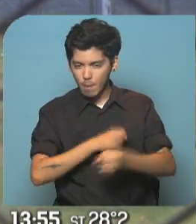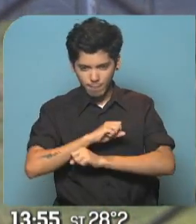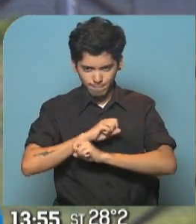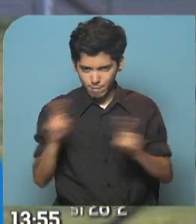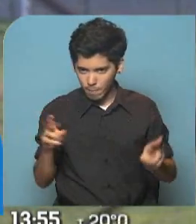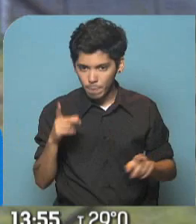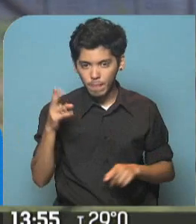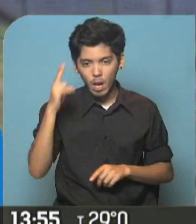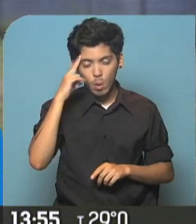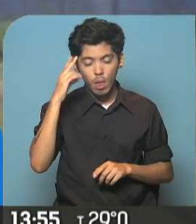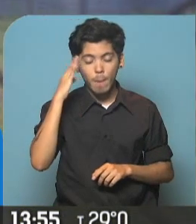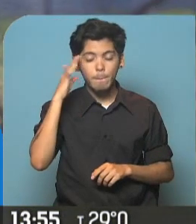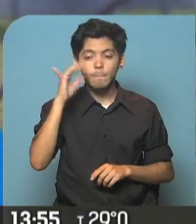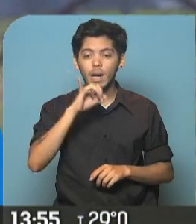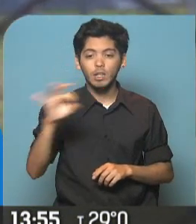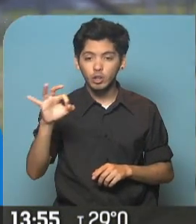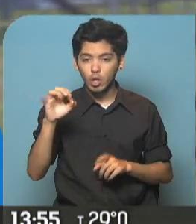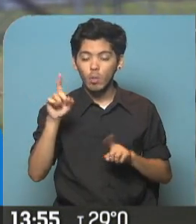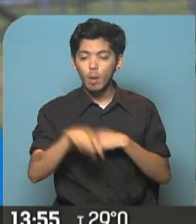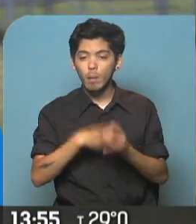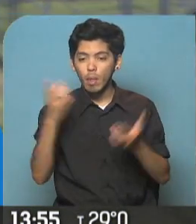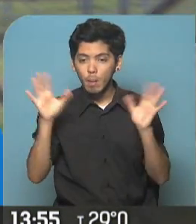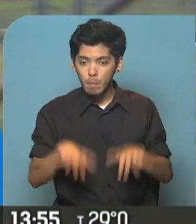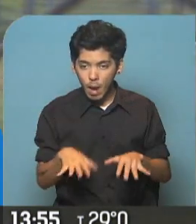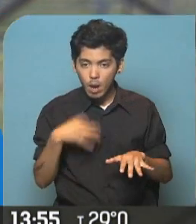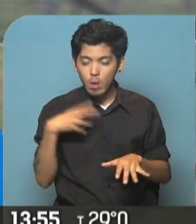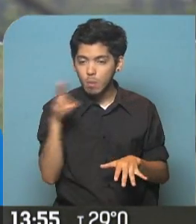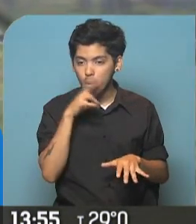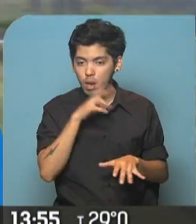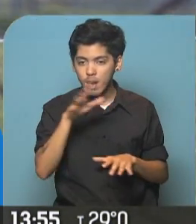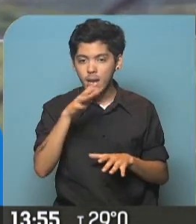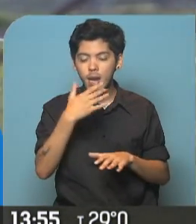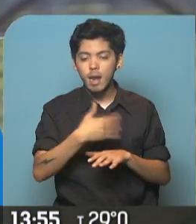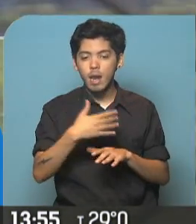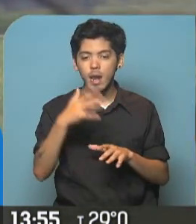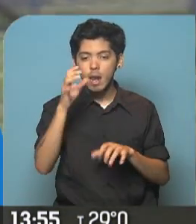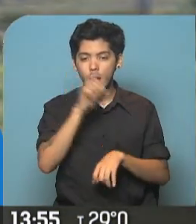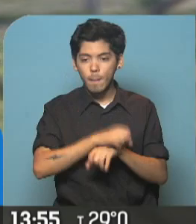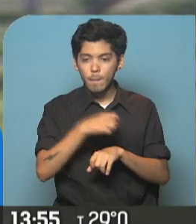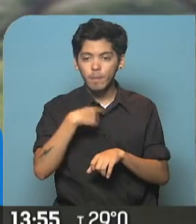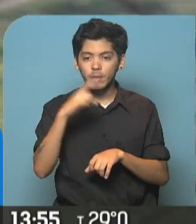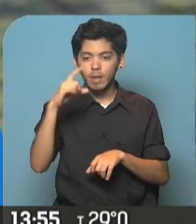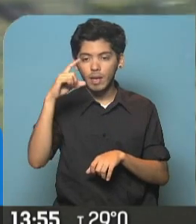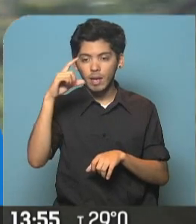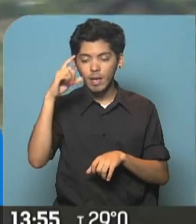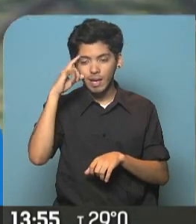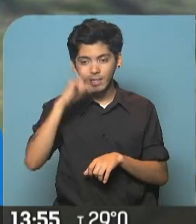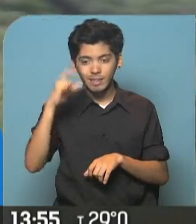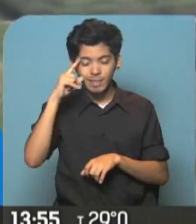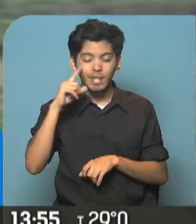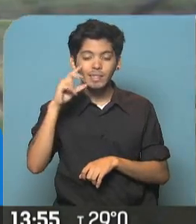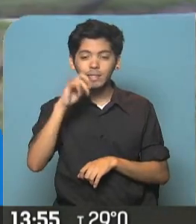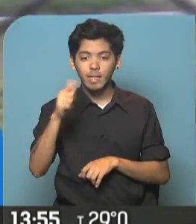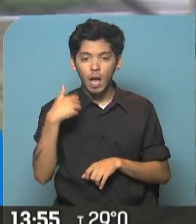9 de marzo, luego del paro de mujeres en la cárcel de Ezeiza, 15 internas que debatían pacíficamente sobre el paro